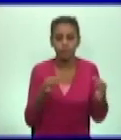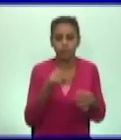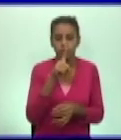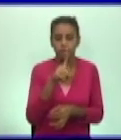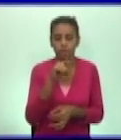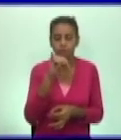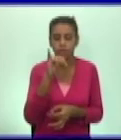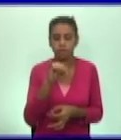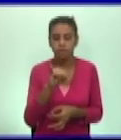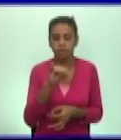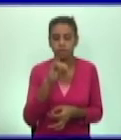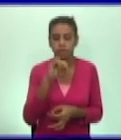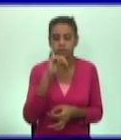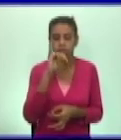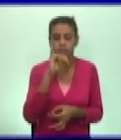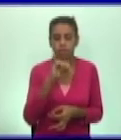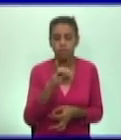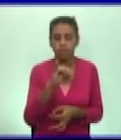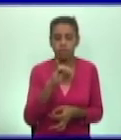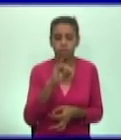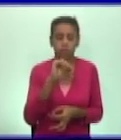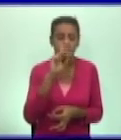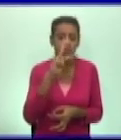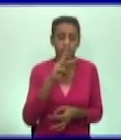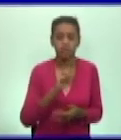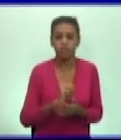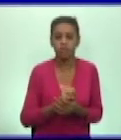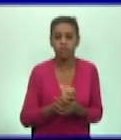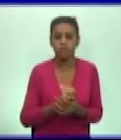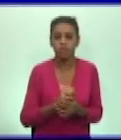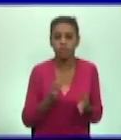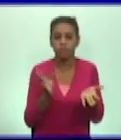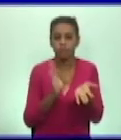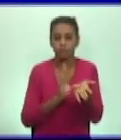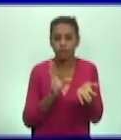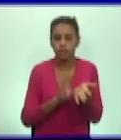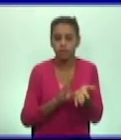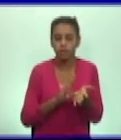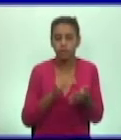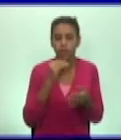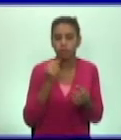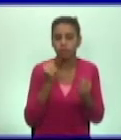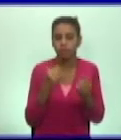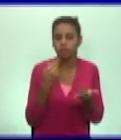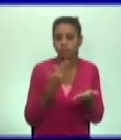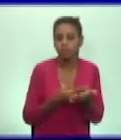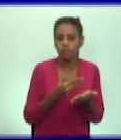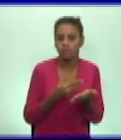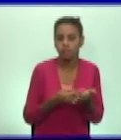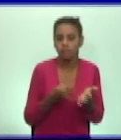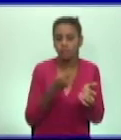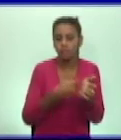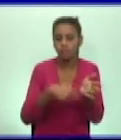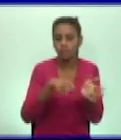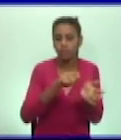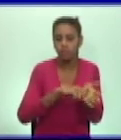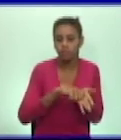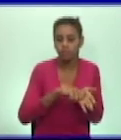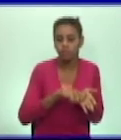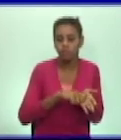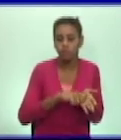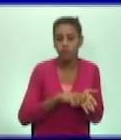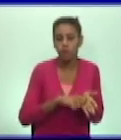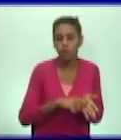libro usted pueda resumir cuál fue la postura del gobierno norteamericano una vez que firmaron el Tratado de Paz en